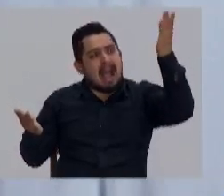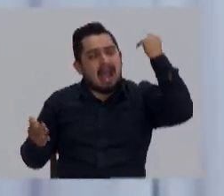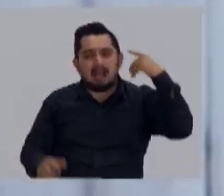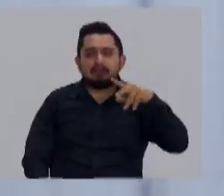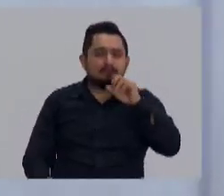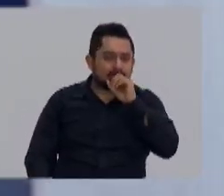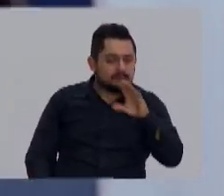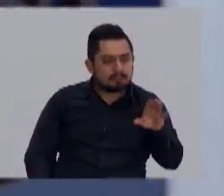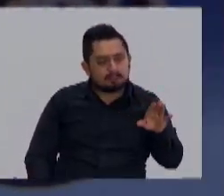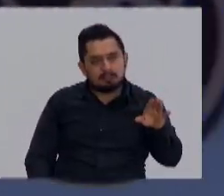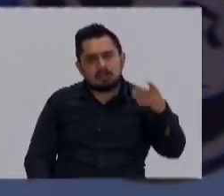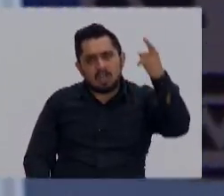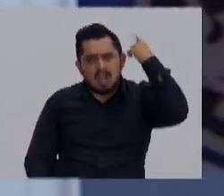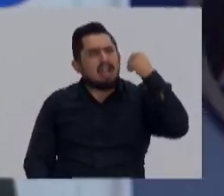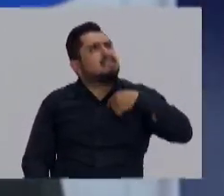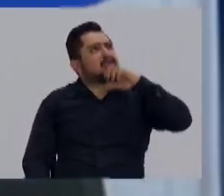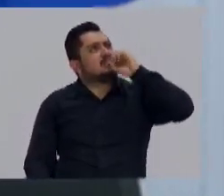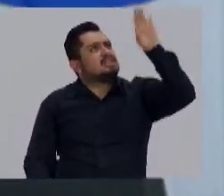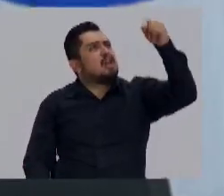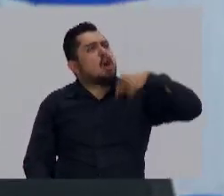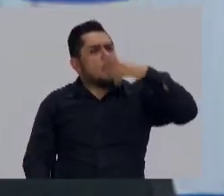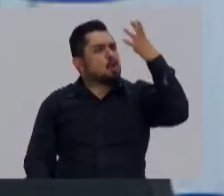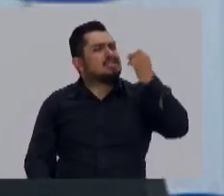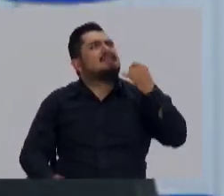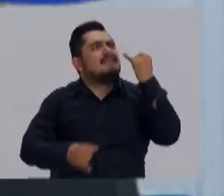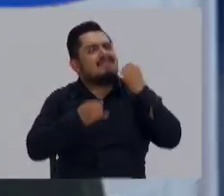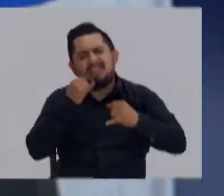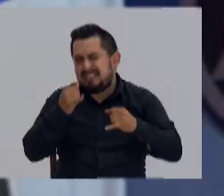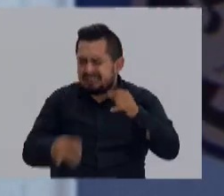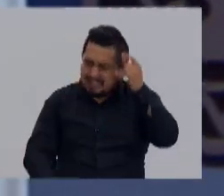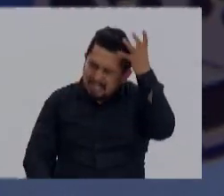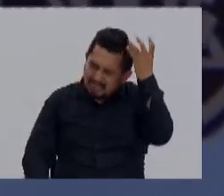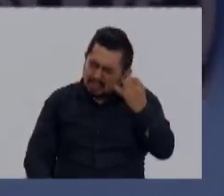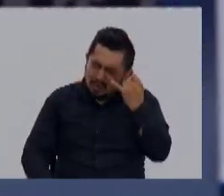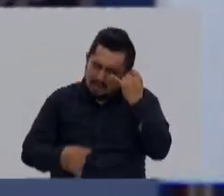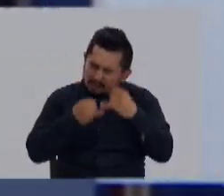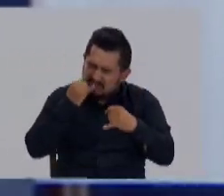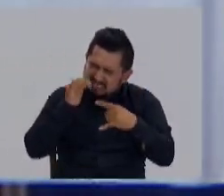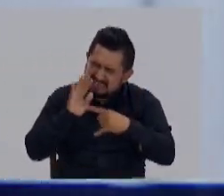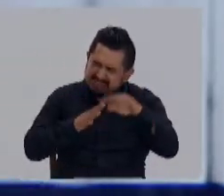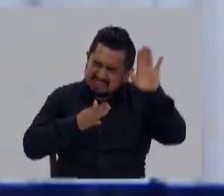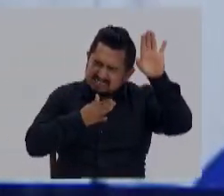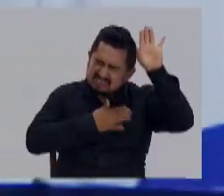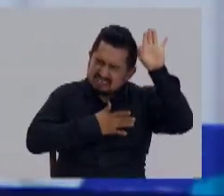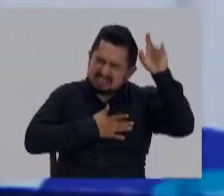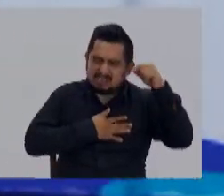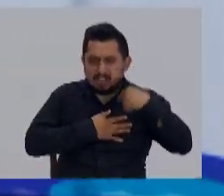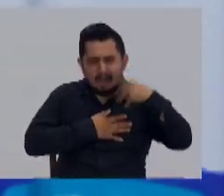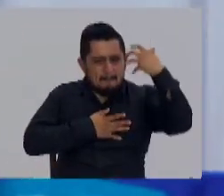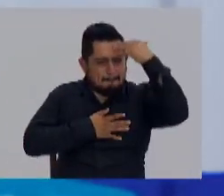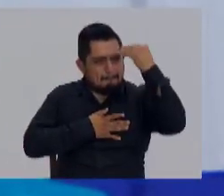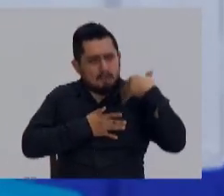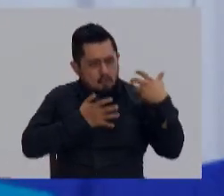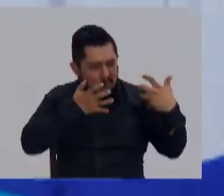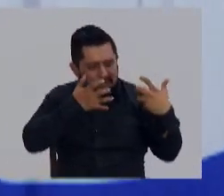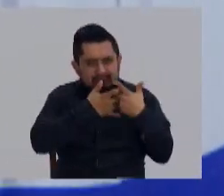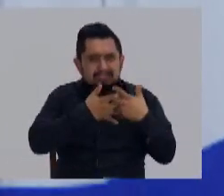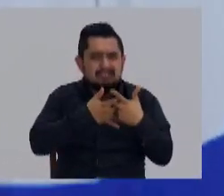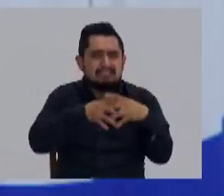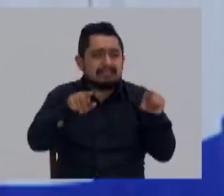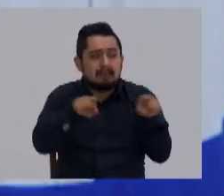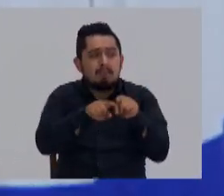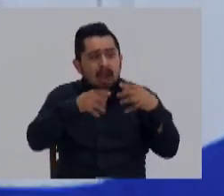mire, yo le dije a Dios que hoy sería el último día, oiga, que yo voy a salir con este